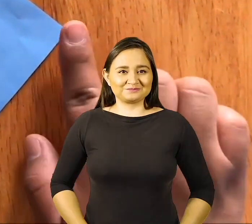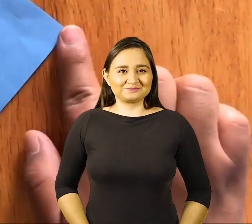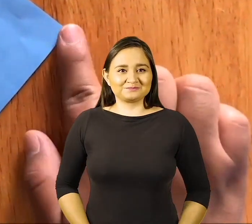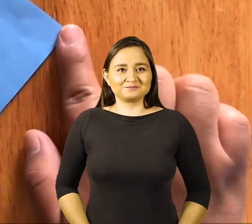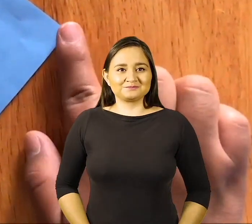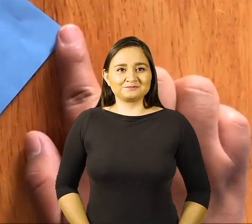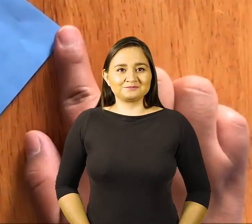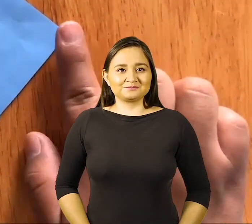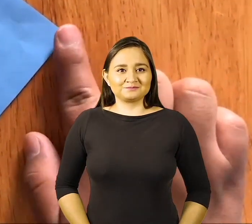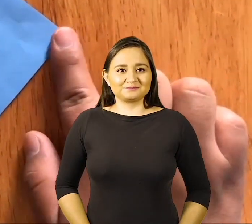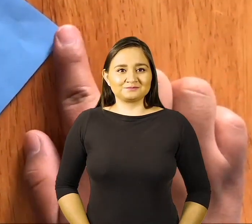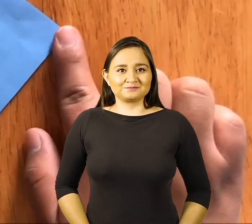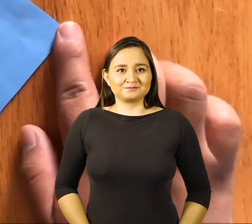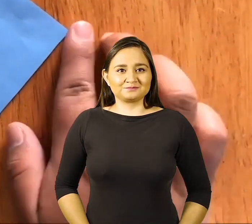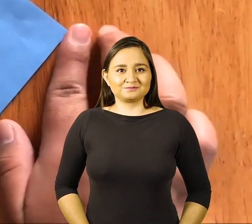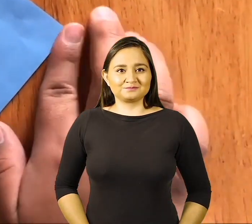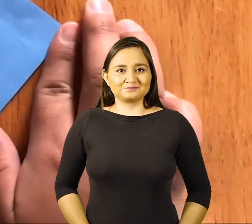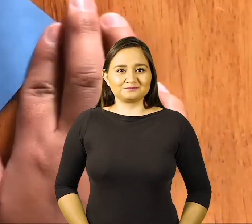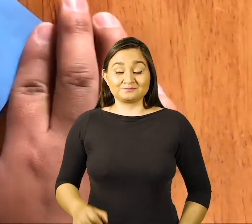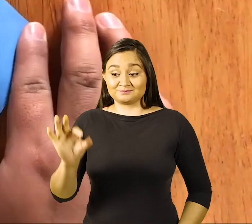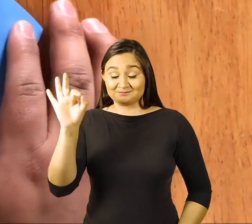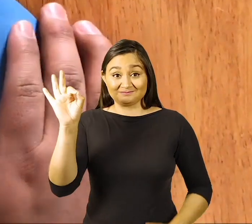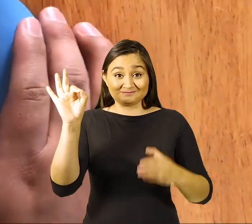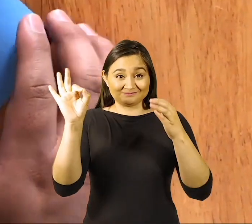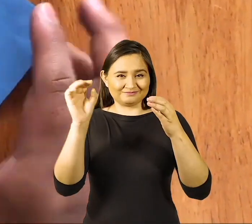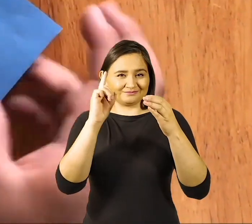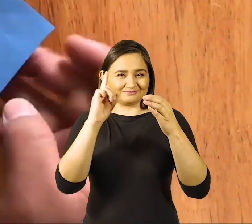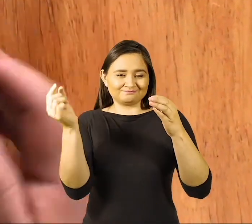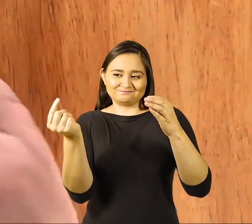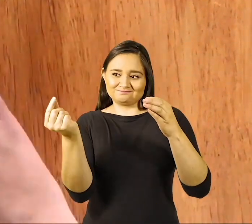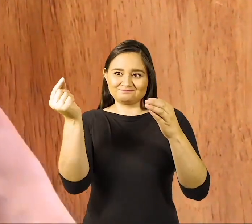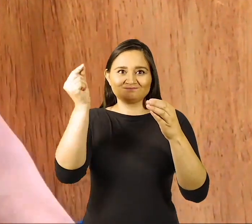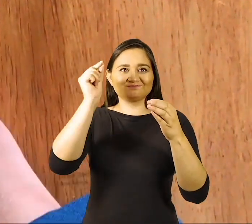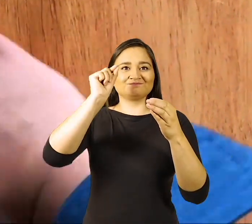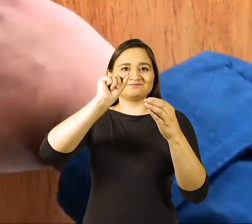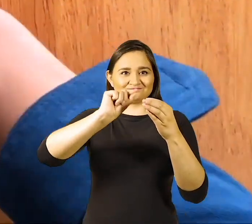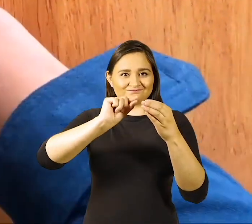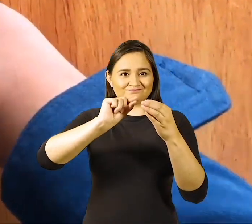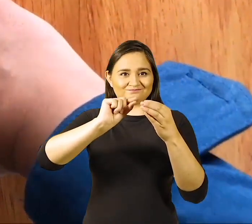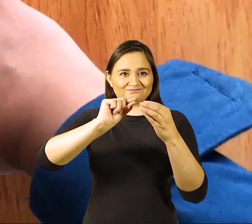Tomamos la punta lateral derecha y la plegamos sobre su opuesta.